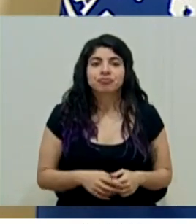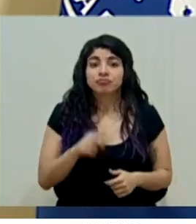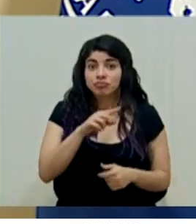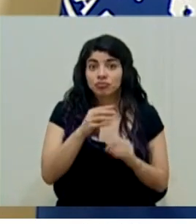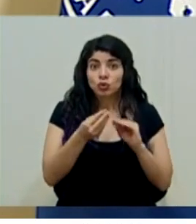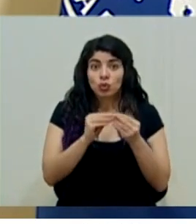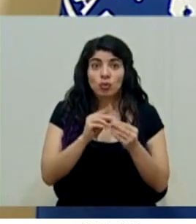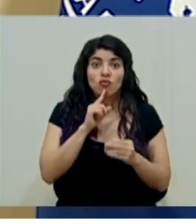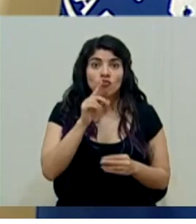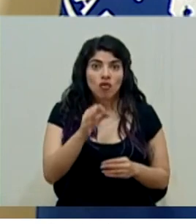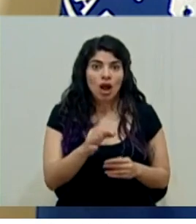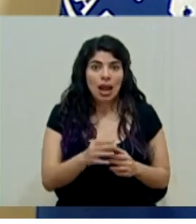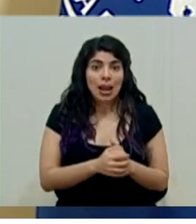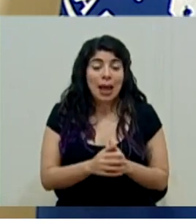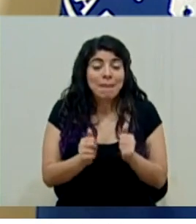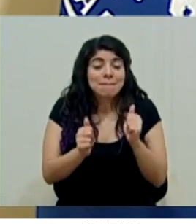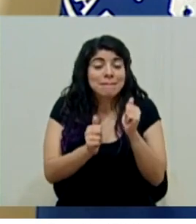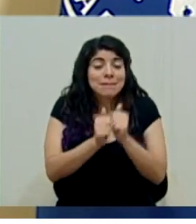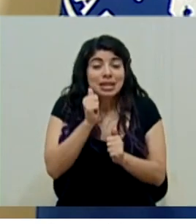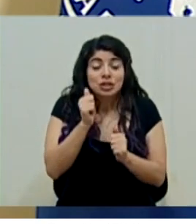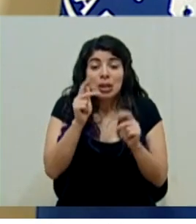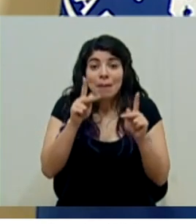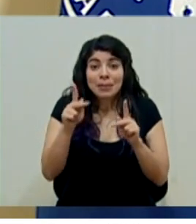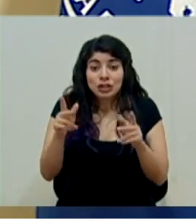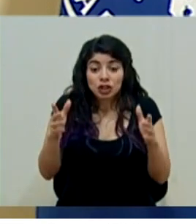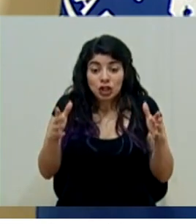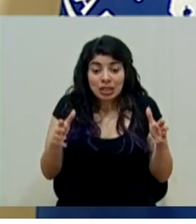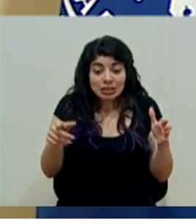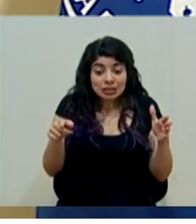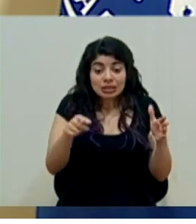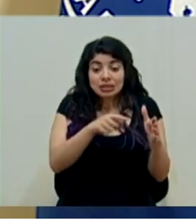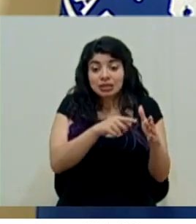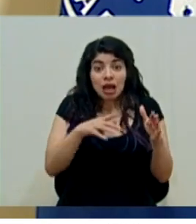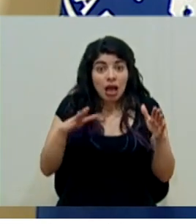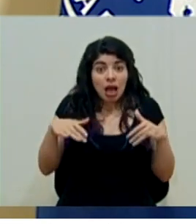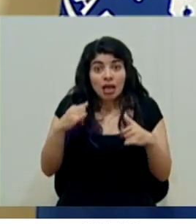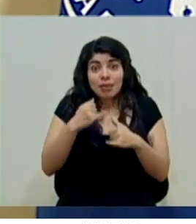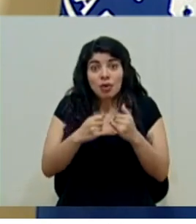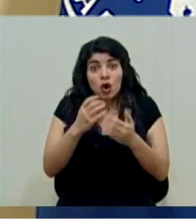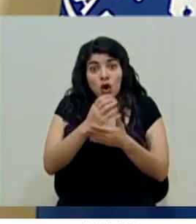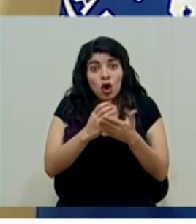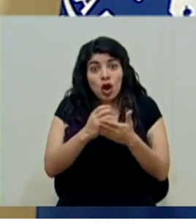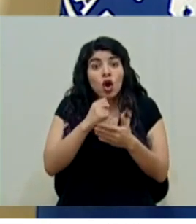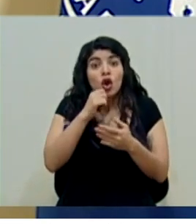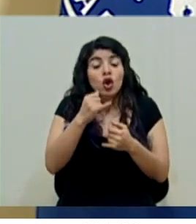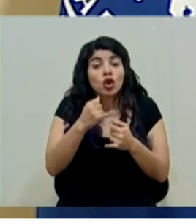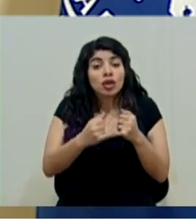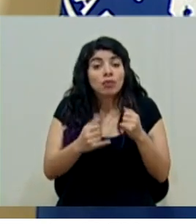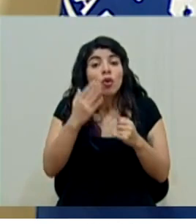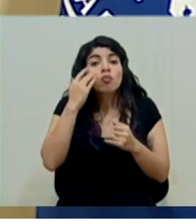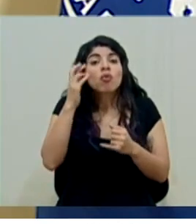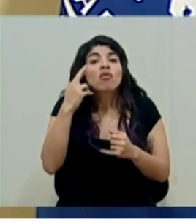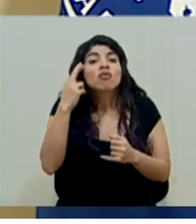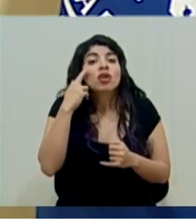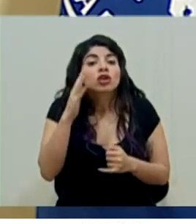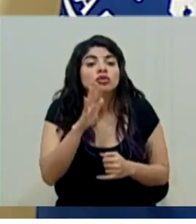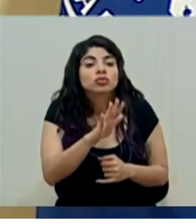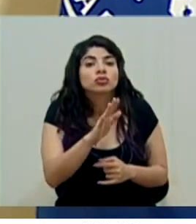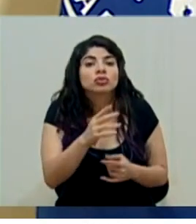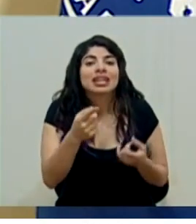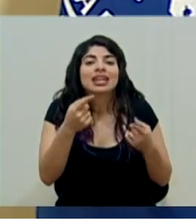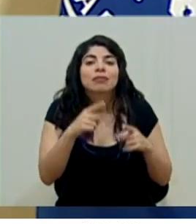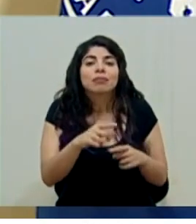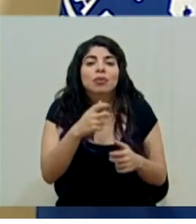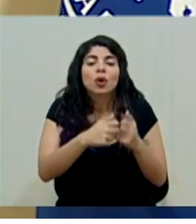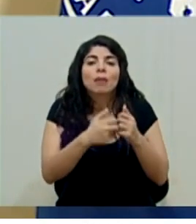un dato muy cierto. La mayor parte de esas personas que no terminaron la secundaria no la terminaron derivado de las consecuencias de la crisis de